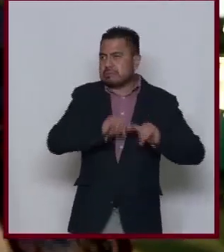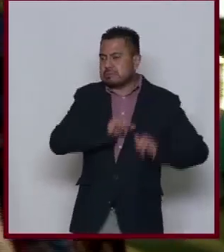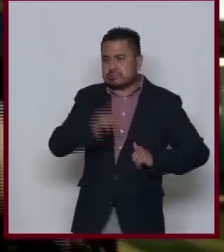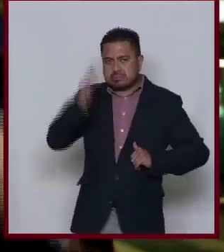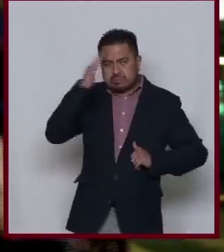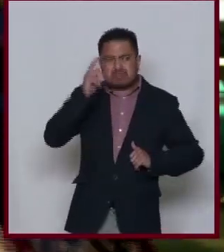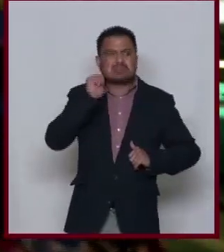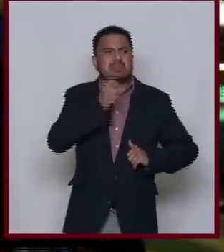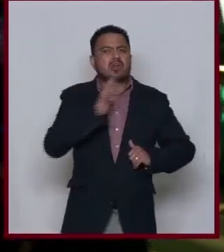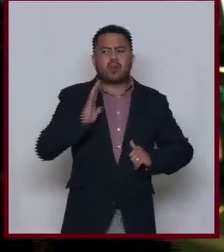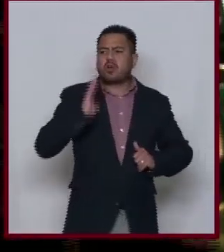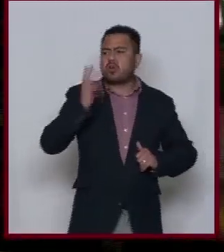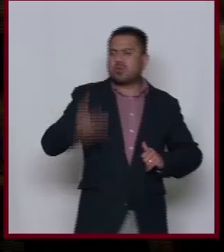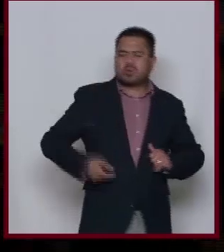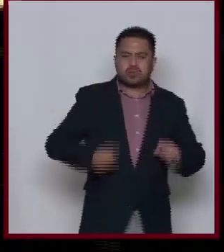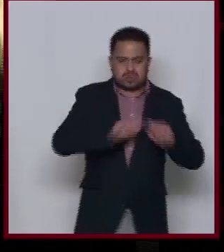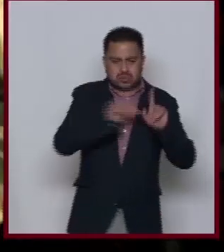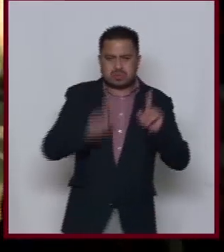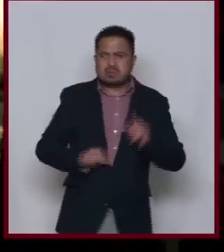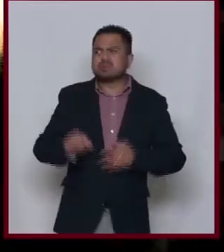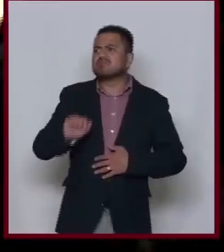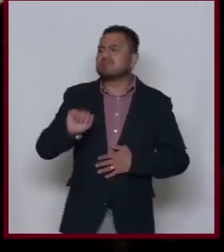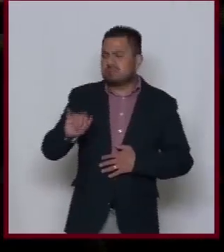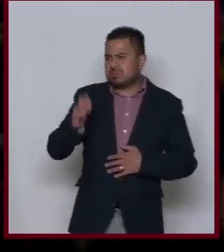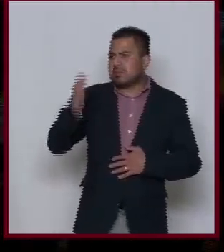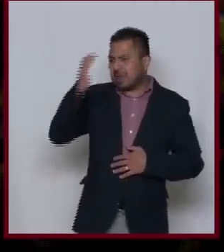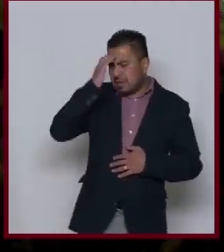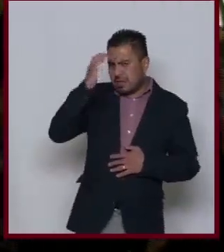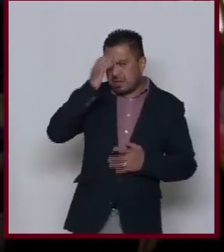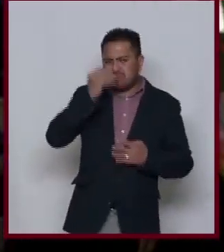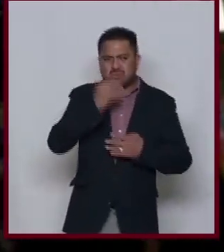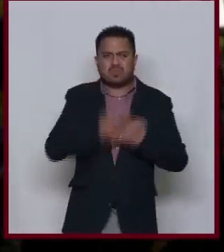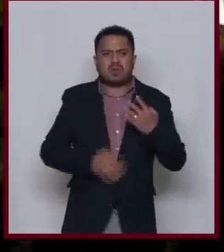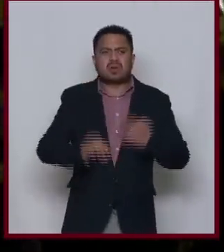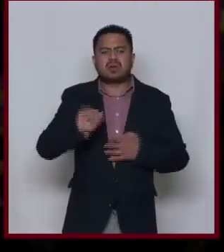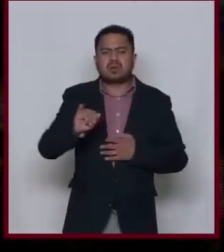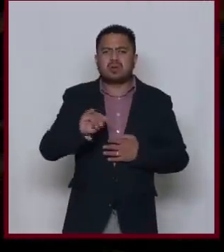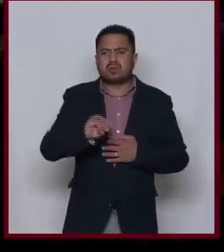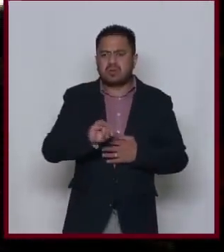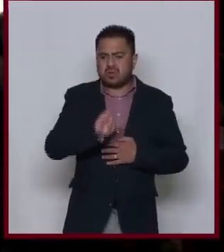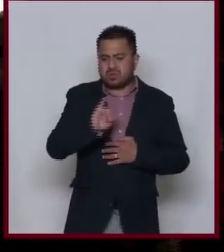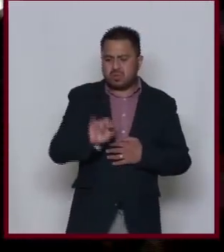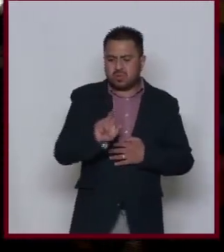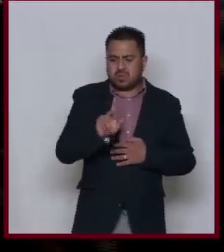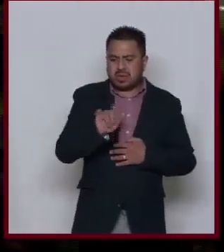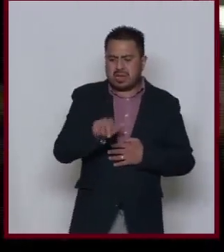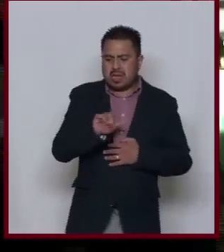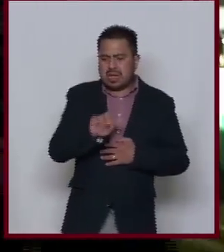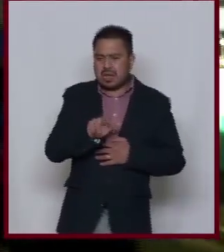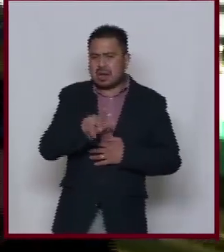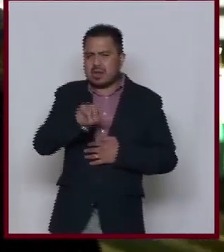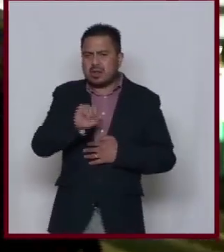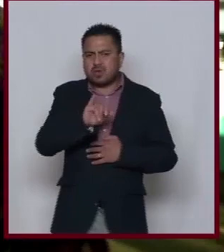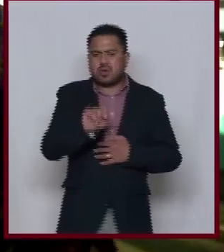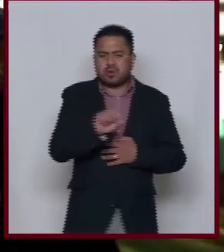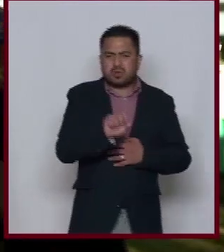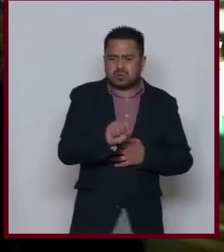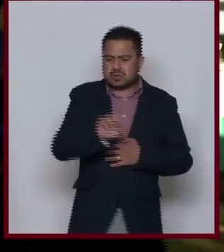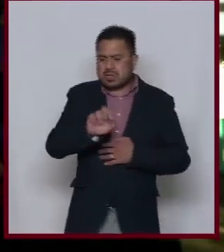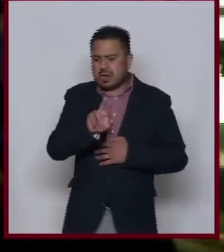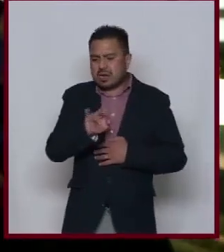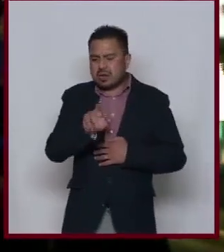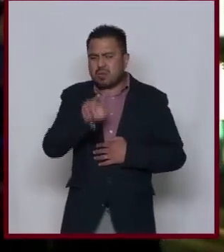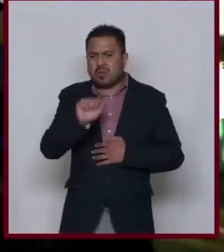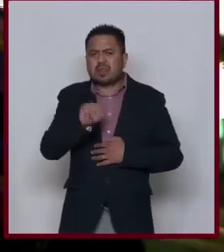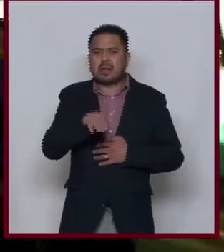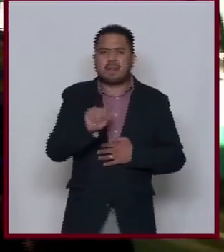¿De esos que son orgullo nacional? Pues sí, conozco varios. Julián Carrillo, José Revueltas, Manuel